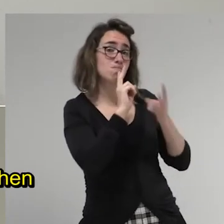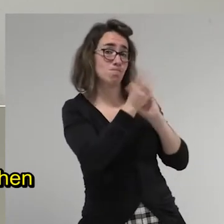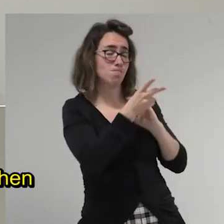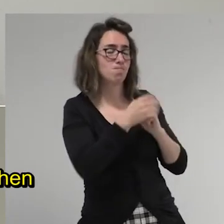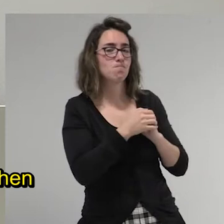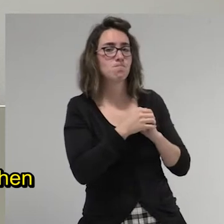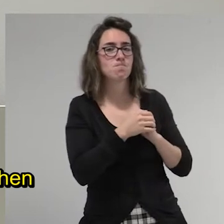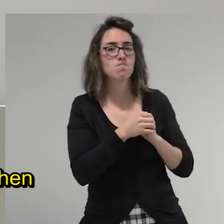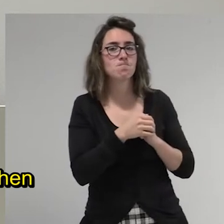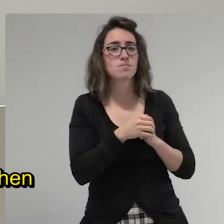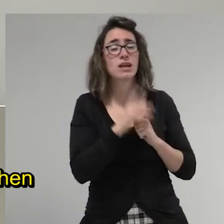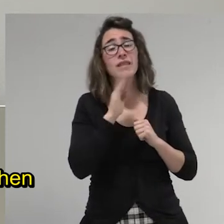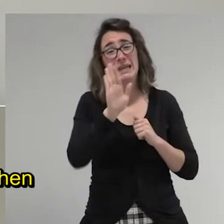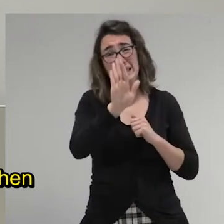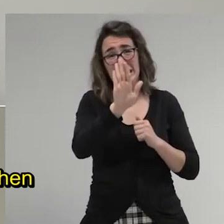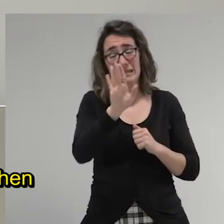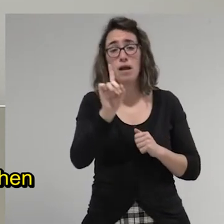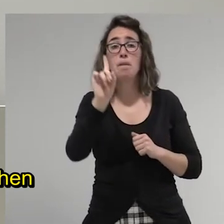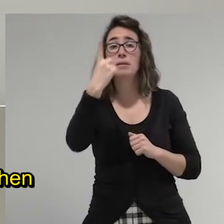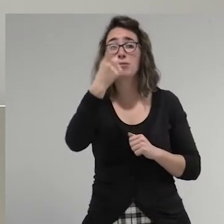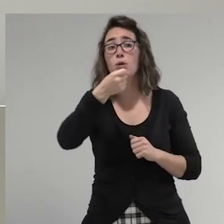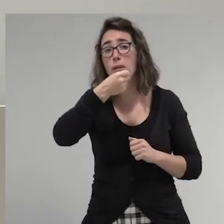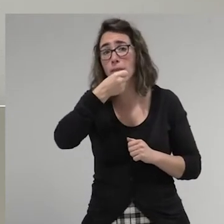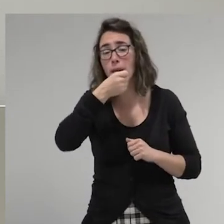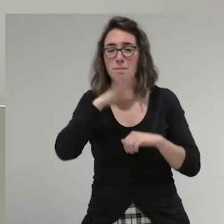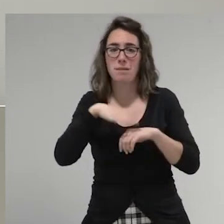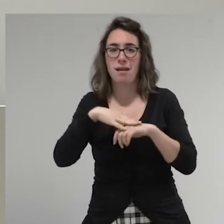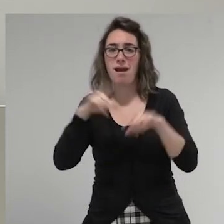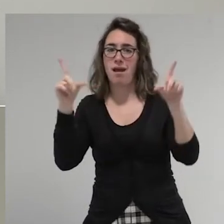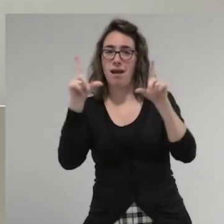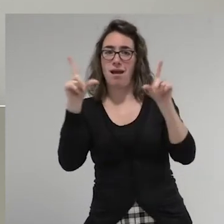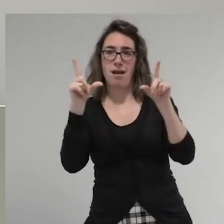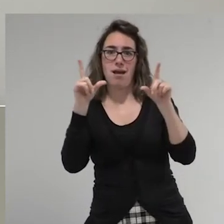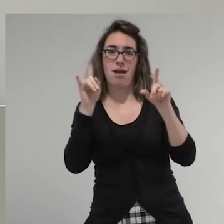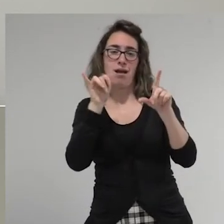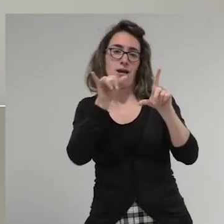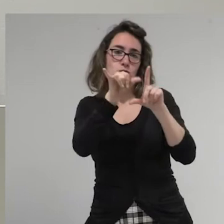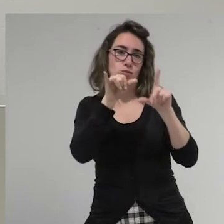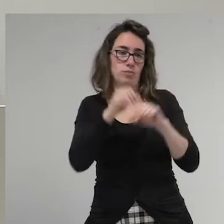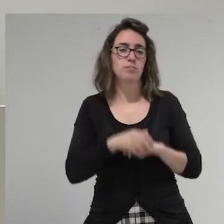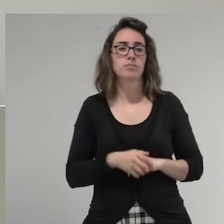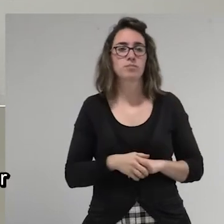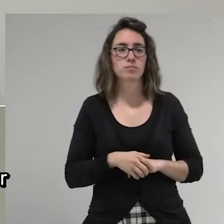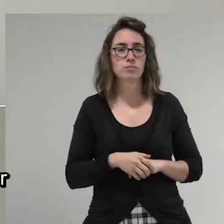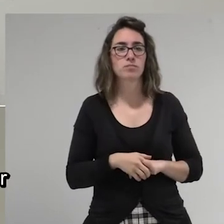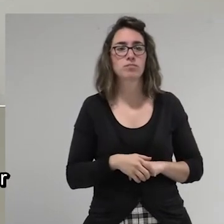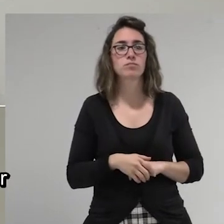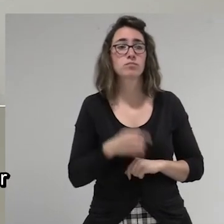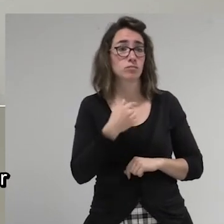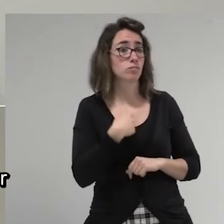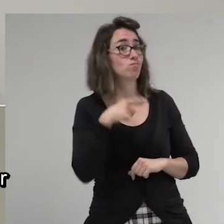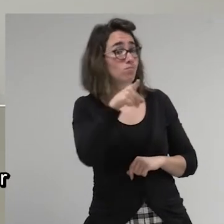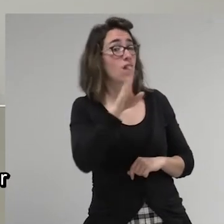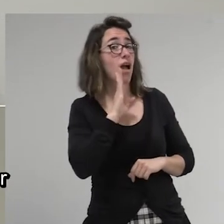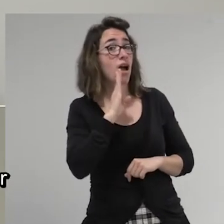compañera. Espera un momento para que nos escuchen también desde casa el micrófono, por favor. Millesker. Si quiero confirmar que dice